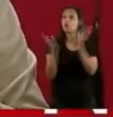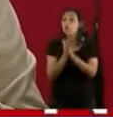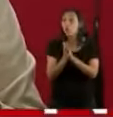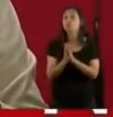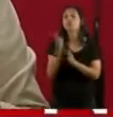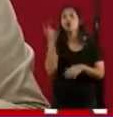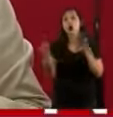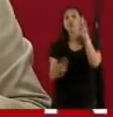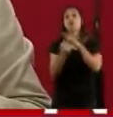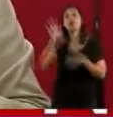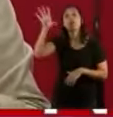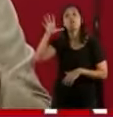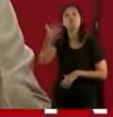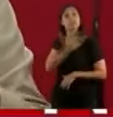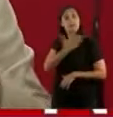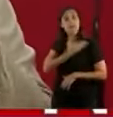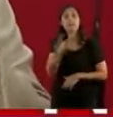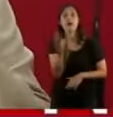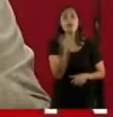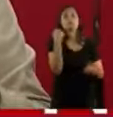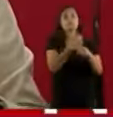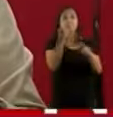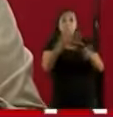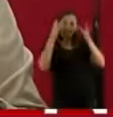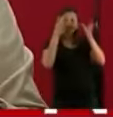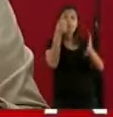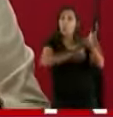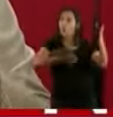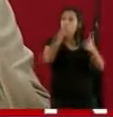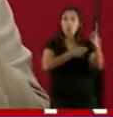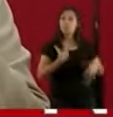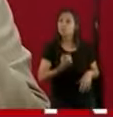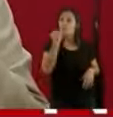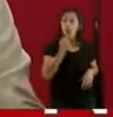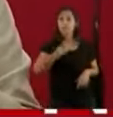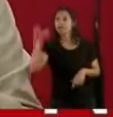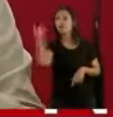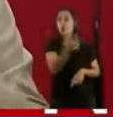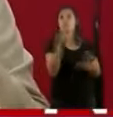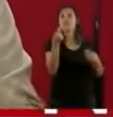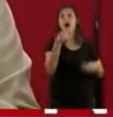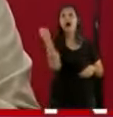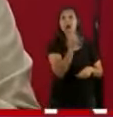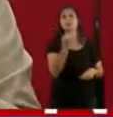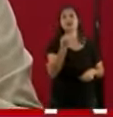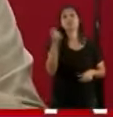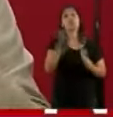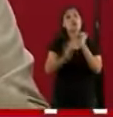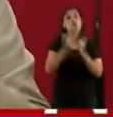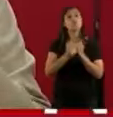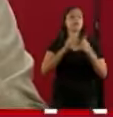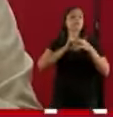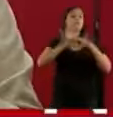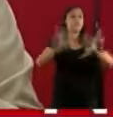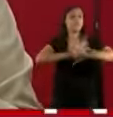la provincia de Santa Fe, una lucha sin cuartel, para que Rosario quede liberada